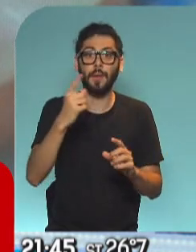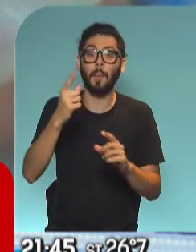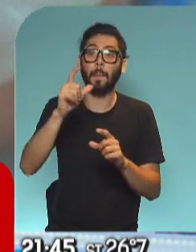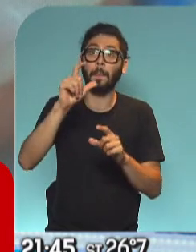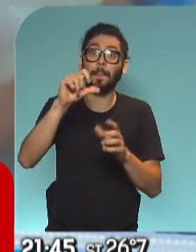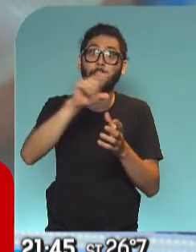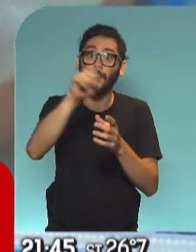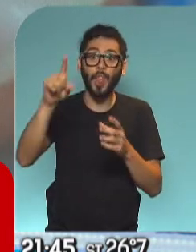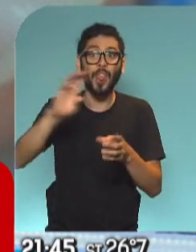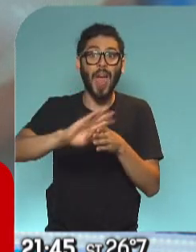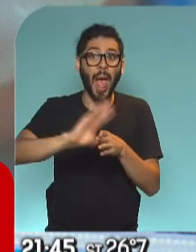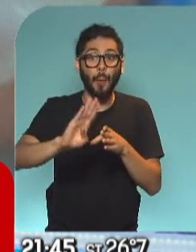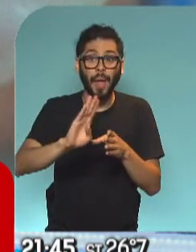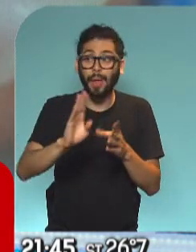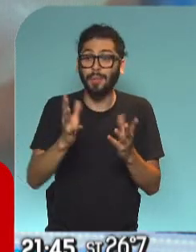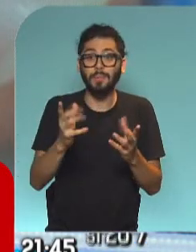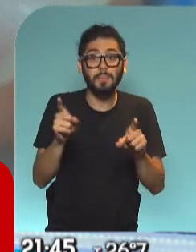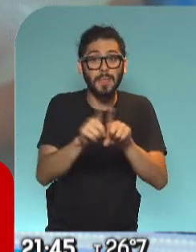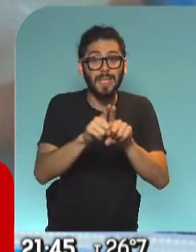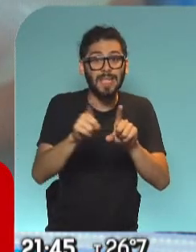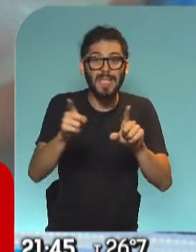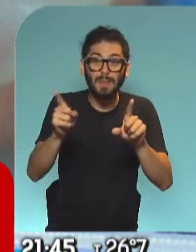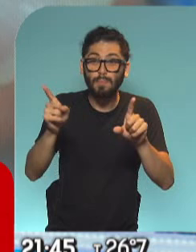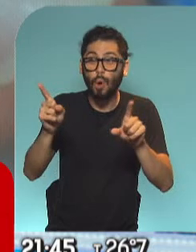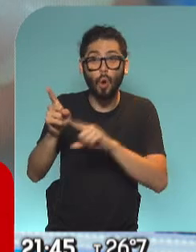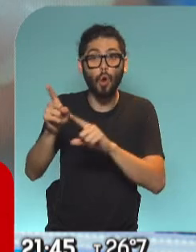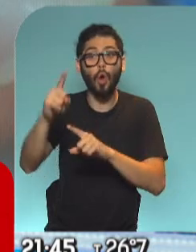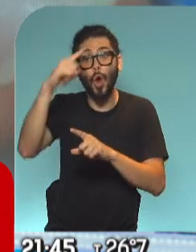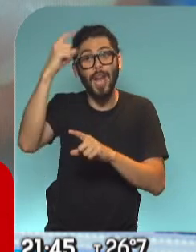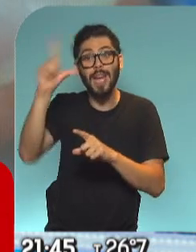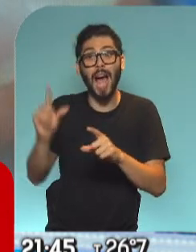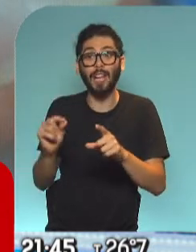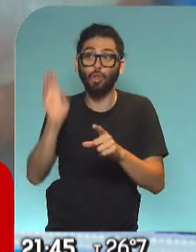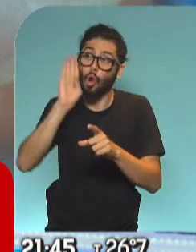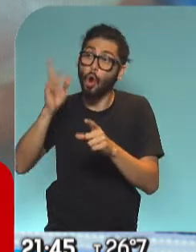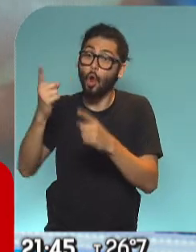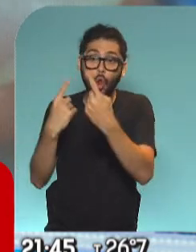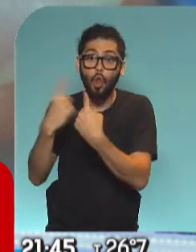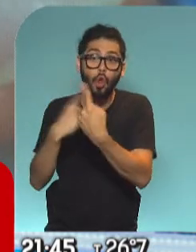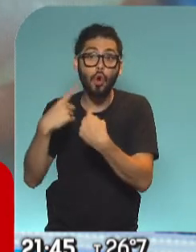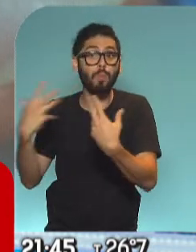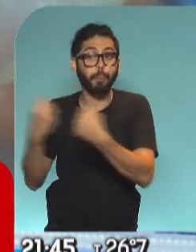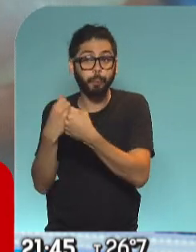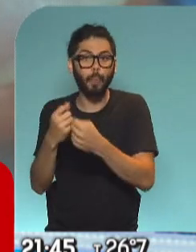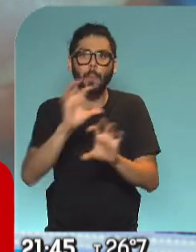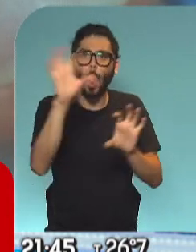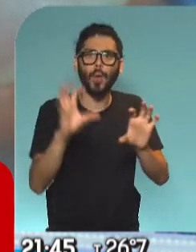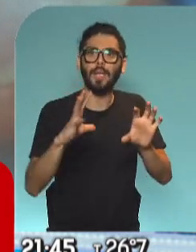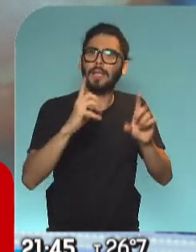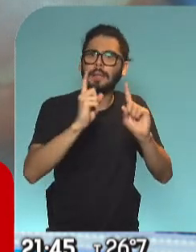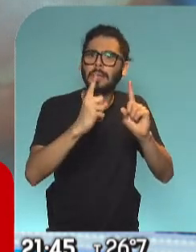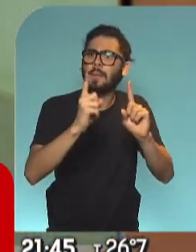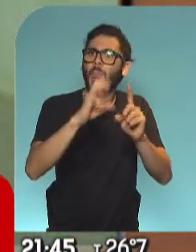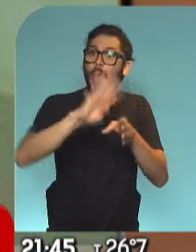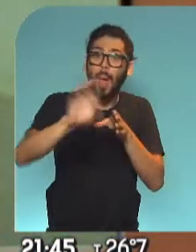son prácticamente los mismos grupos de bonistas con los que tuvo que enfrentarse Guzmán en la negociación de la deuda nacional. Raúl de la